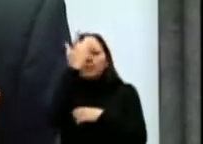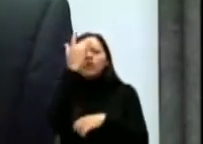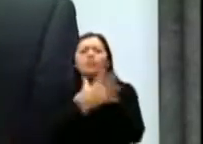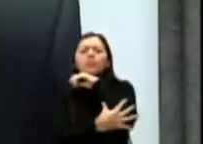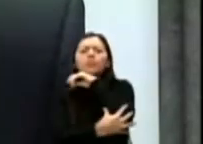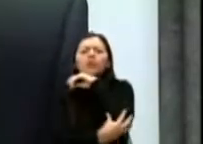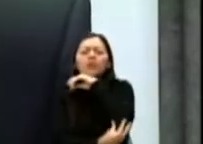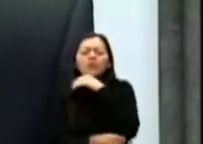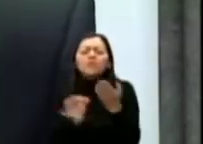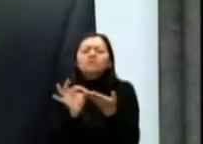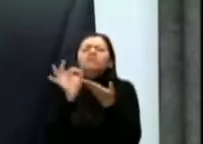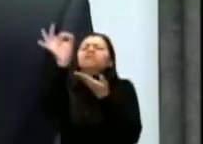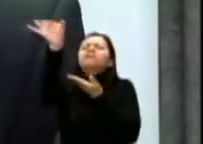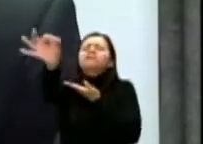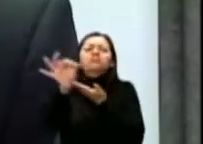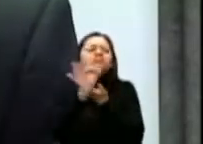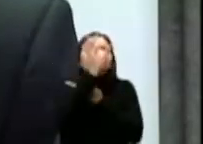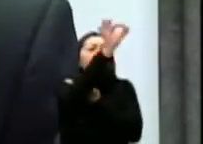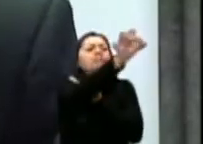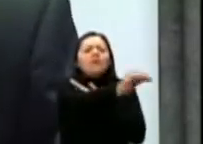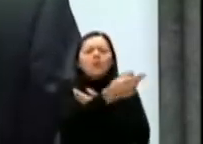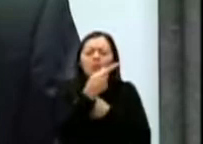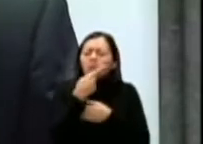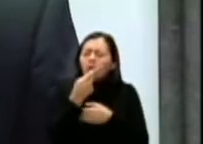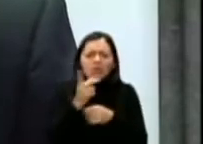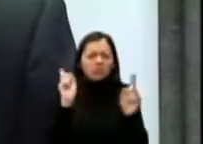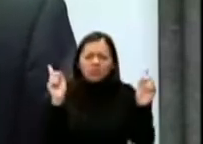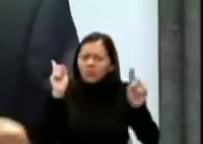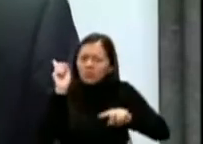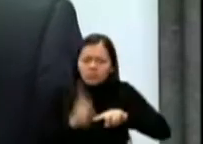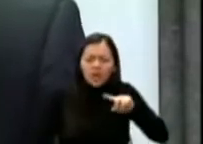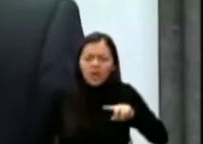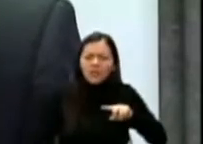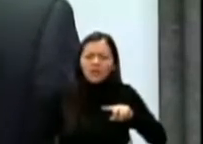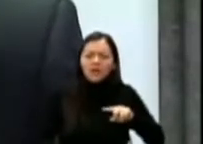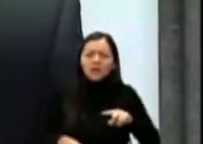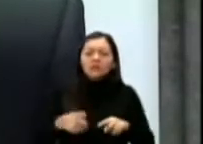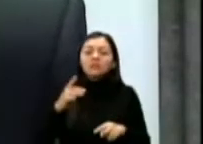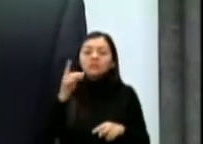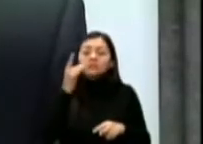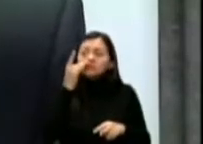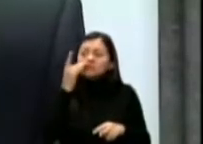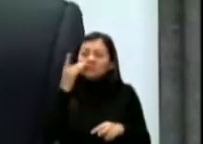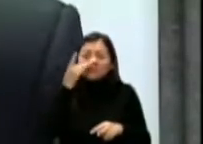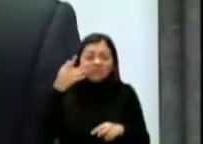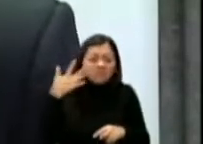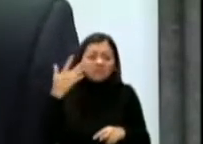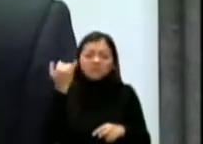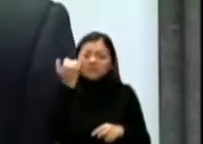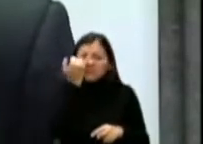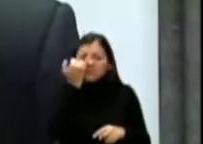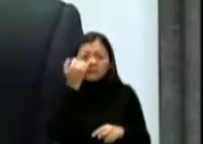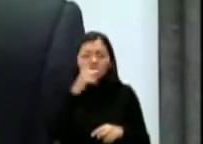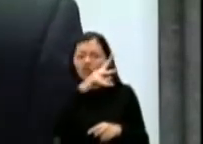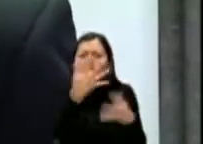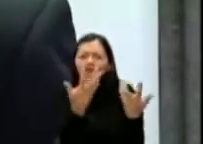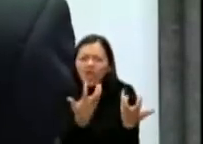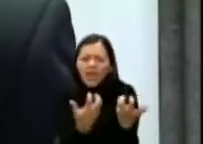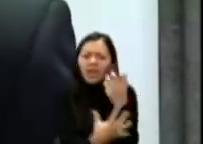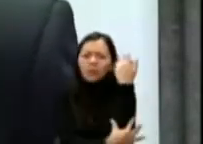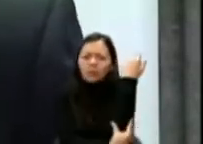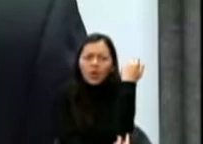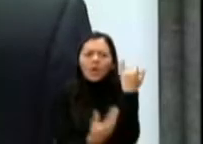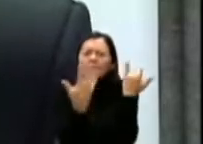pueblos ancestrales y nuestros compañeros nuestros pueblos aceptarles no quieren ser pobres quieren tener desarrollo educación